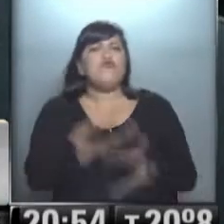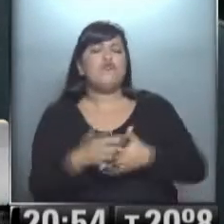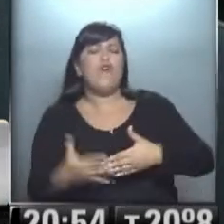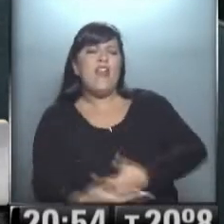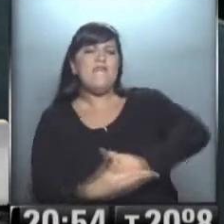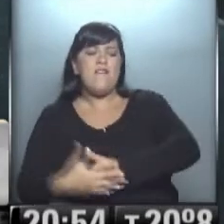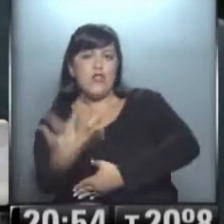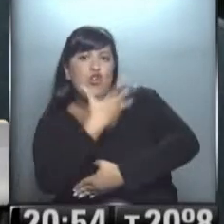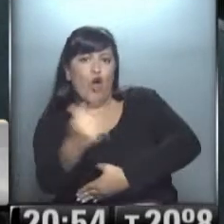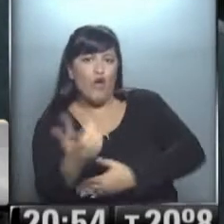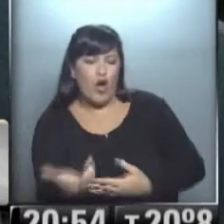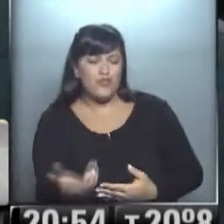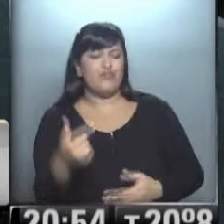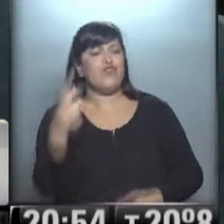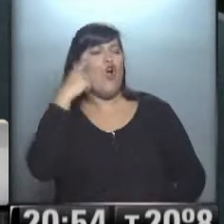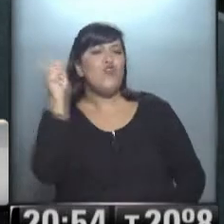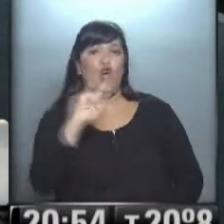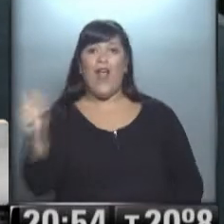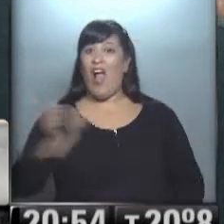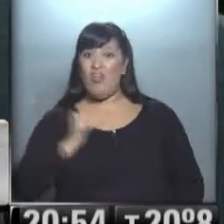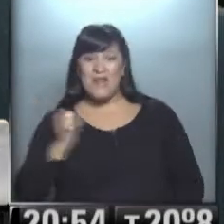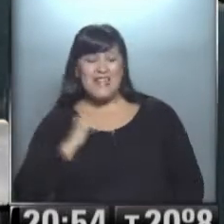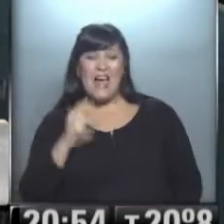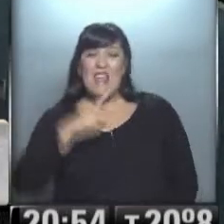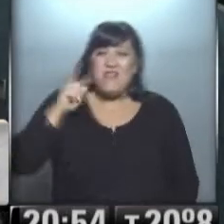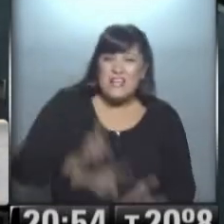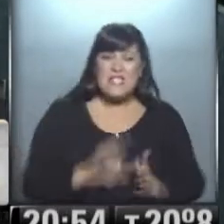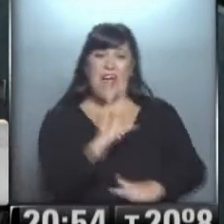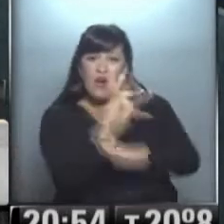Yo no creo que los militares un día hayan decidido robar bebés.